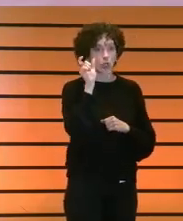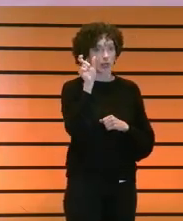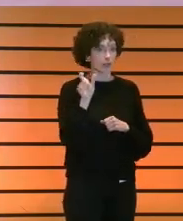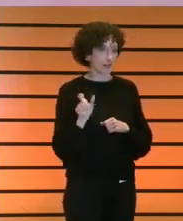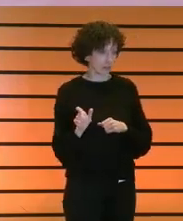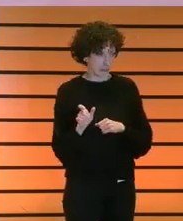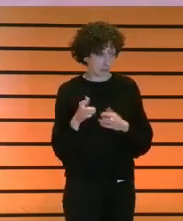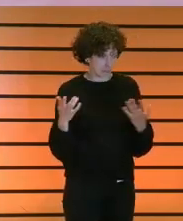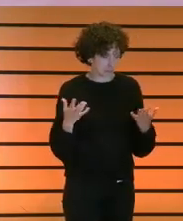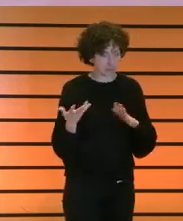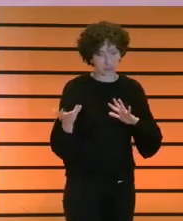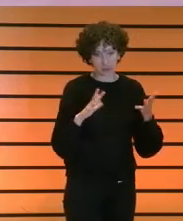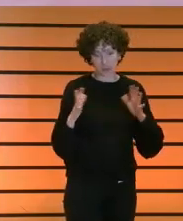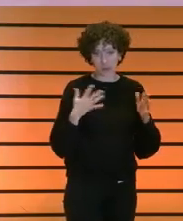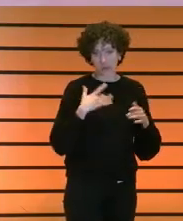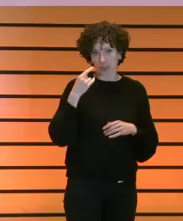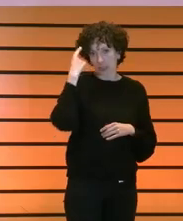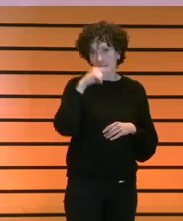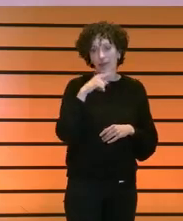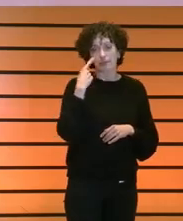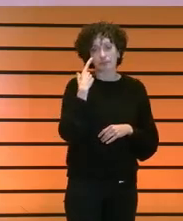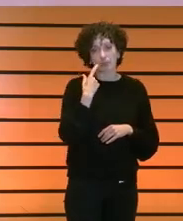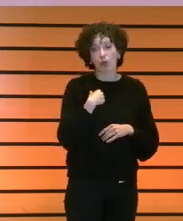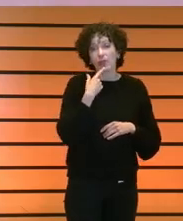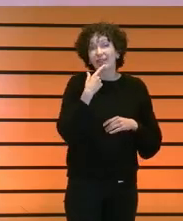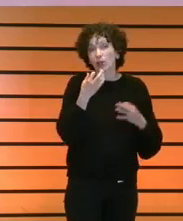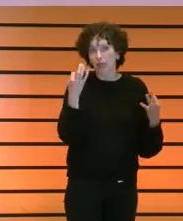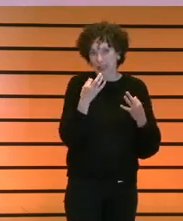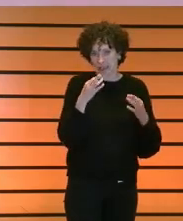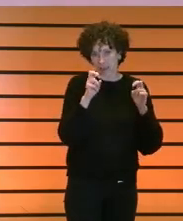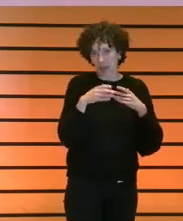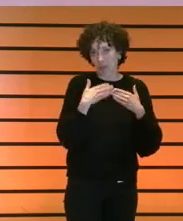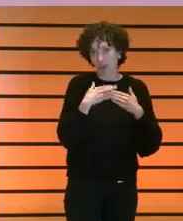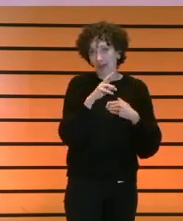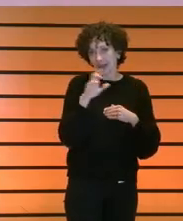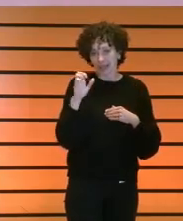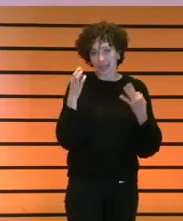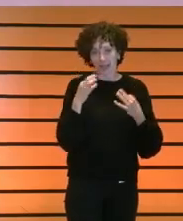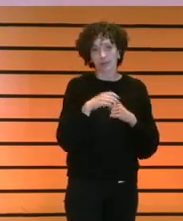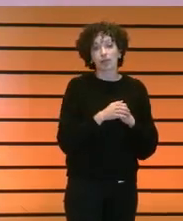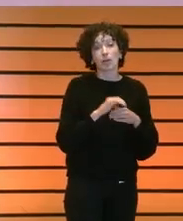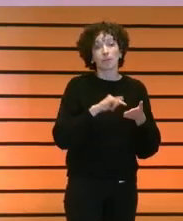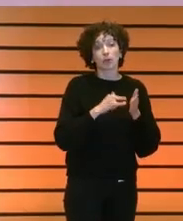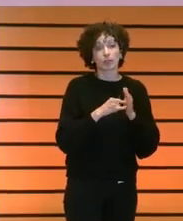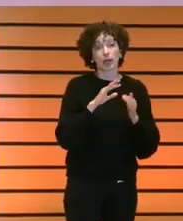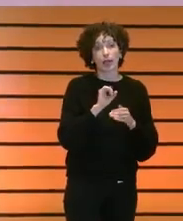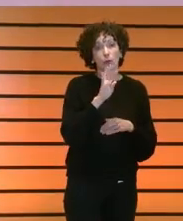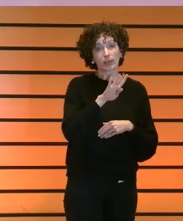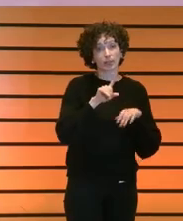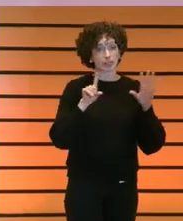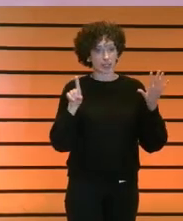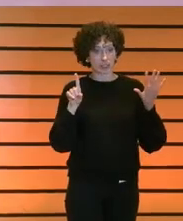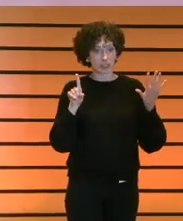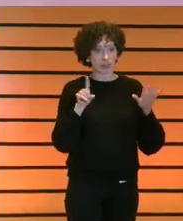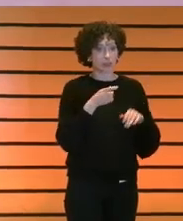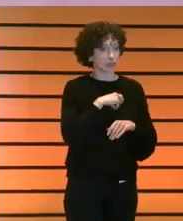sepáis un poco de qué estamos hablando cuando hablamos de Moda Re, pues somos 46 proyectos repartidos por toda